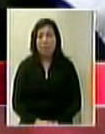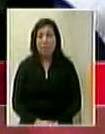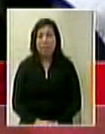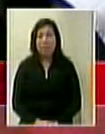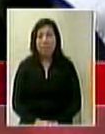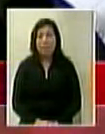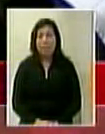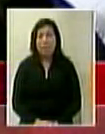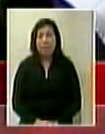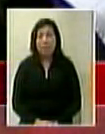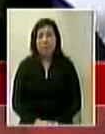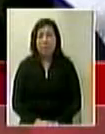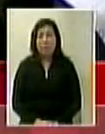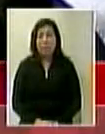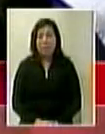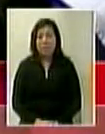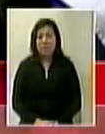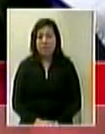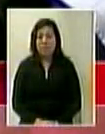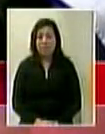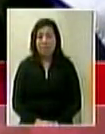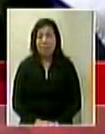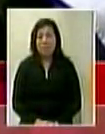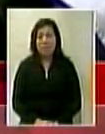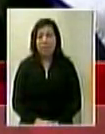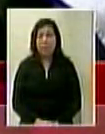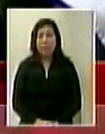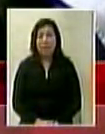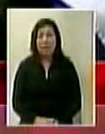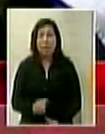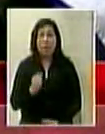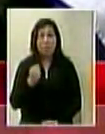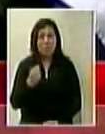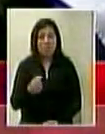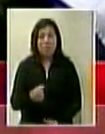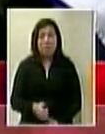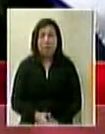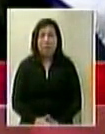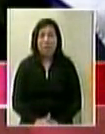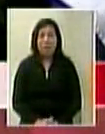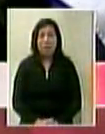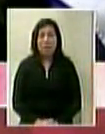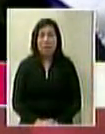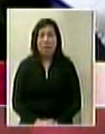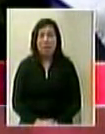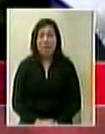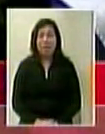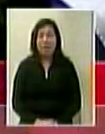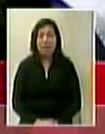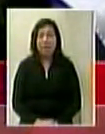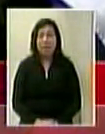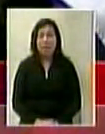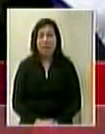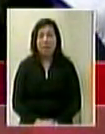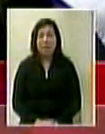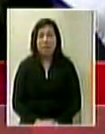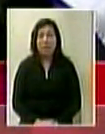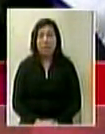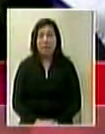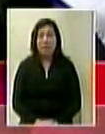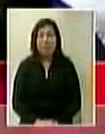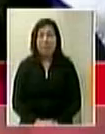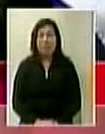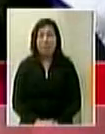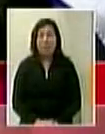penitenciarias, ¿no? La alta criminalidad ya sabe cómo golpear, ¿no es cierto?, a la gestión penitenciaria que